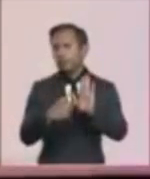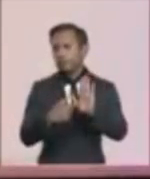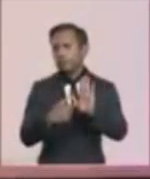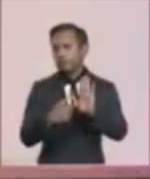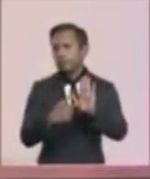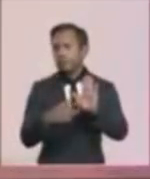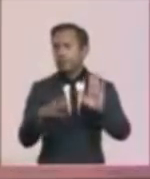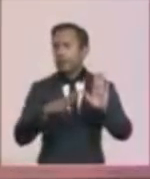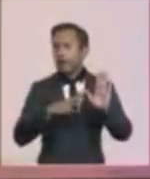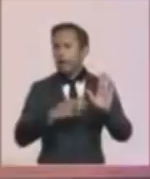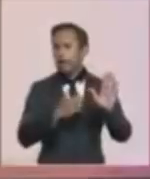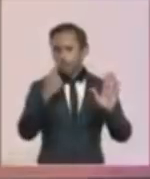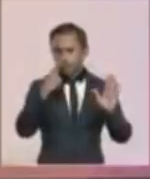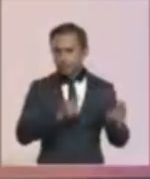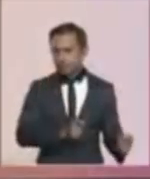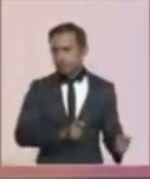una muestra.